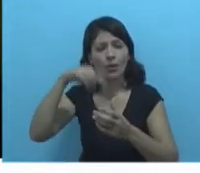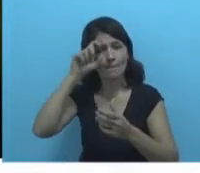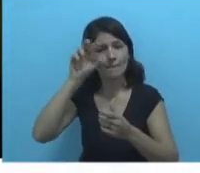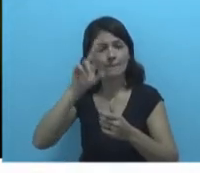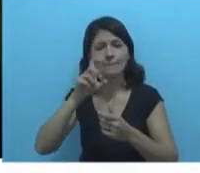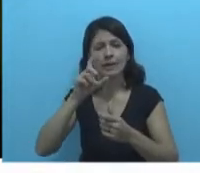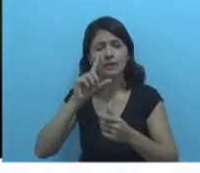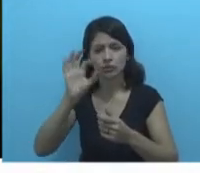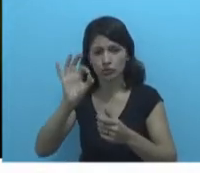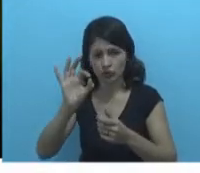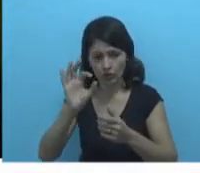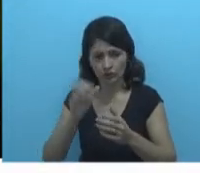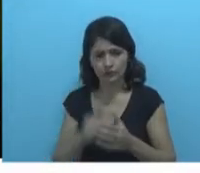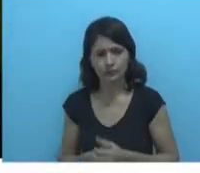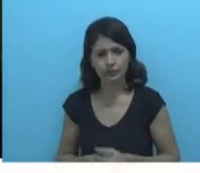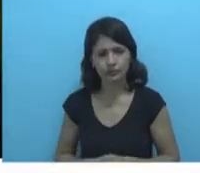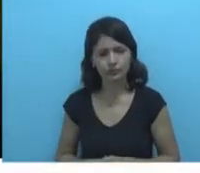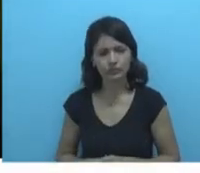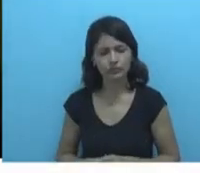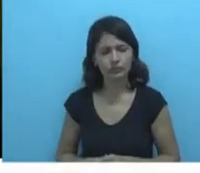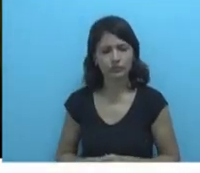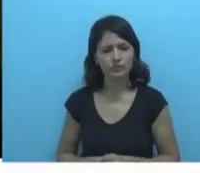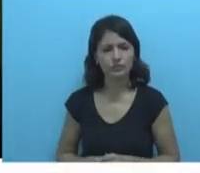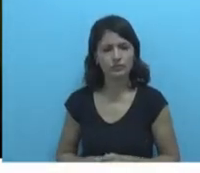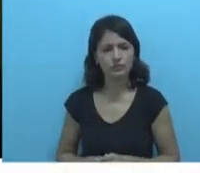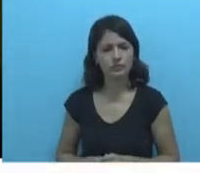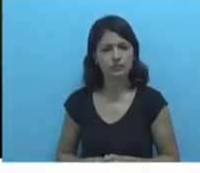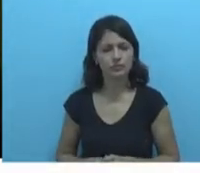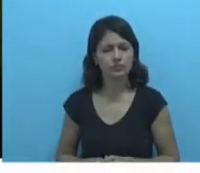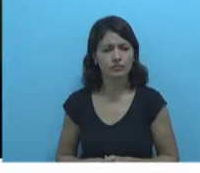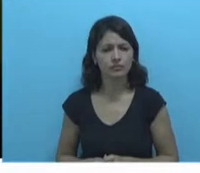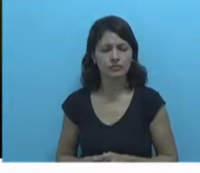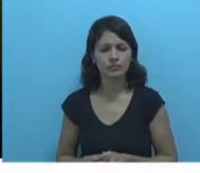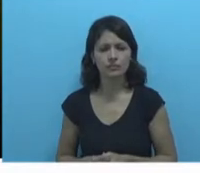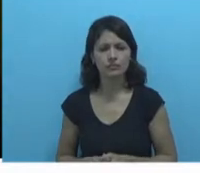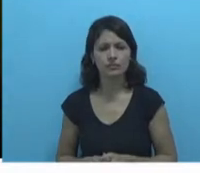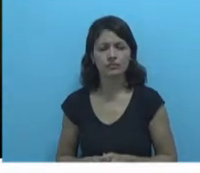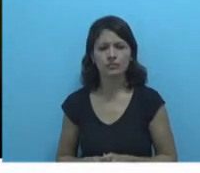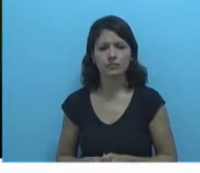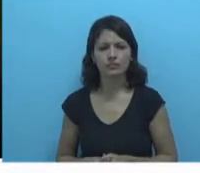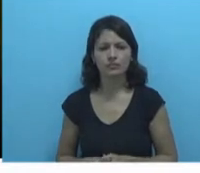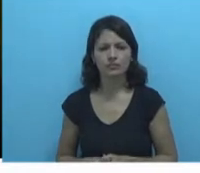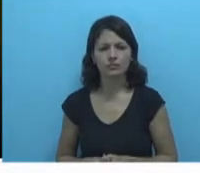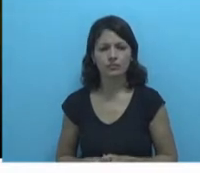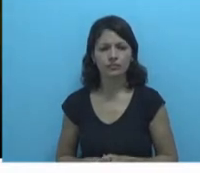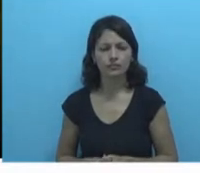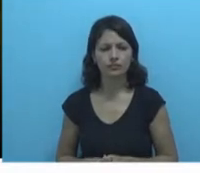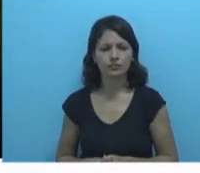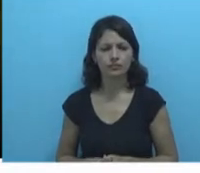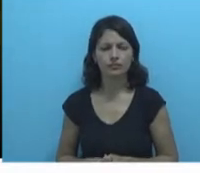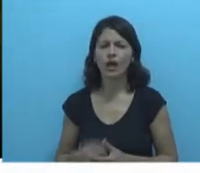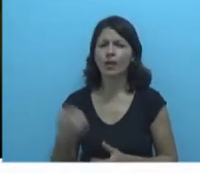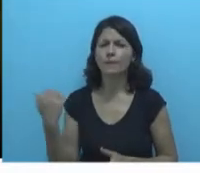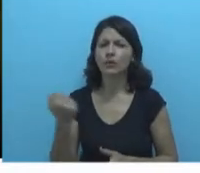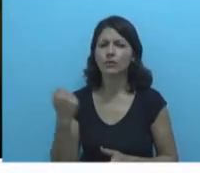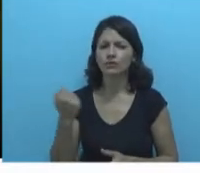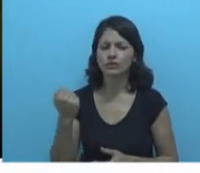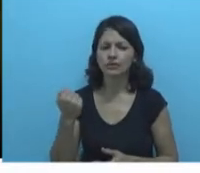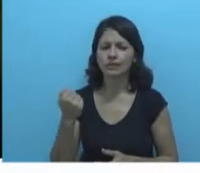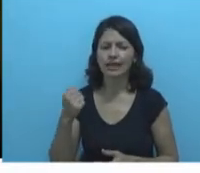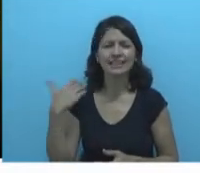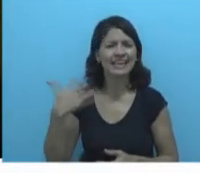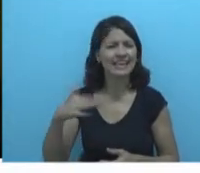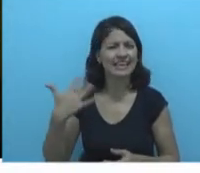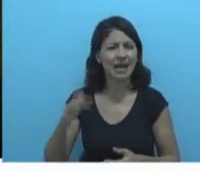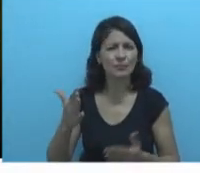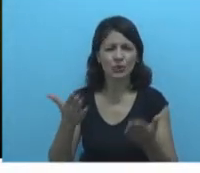está discutiendo, gracias a todas estas presentaciones, incluida la Argentina, es muy importante que esto se